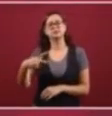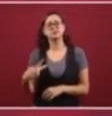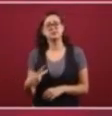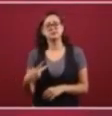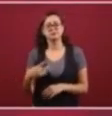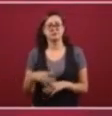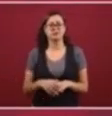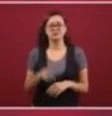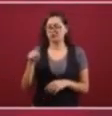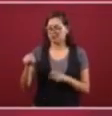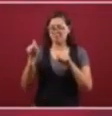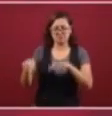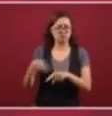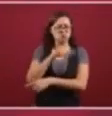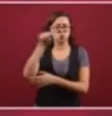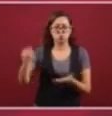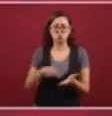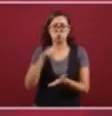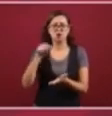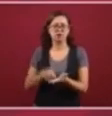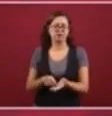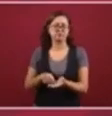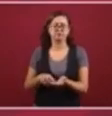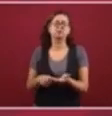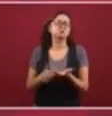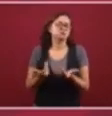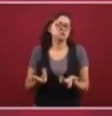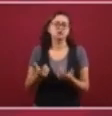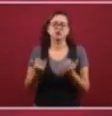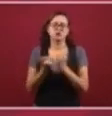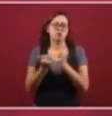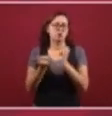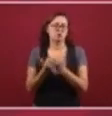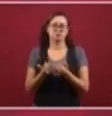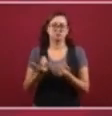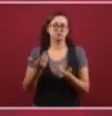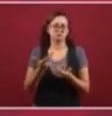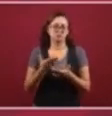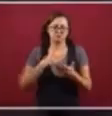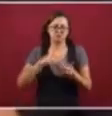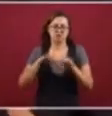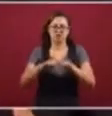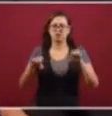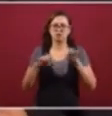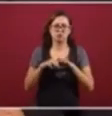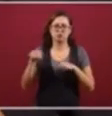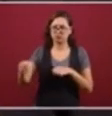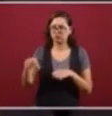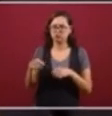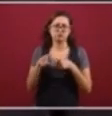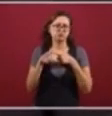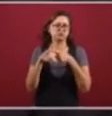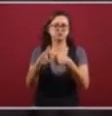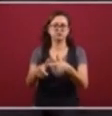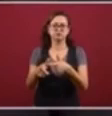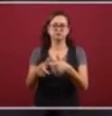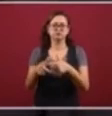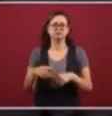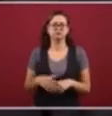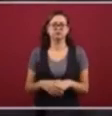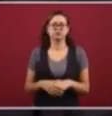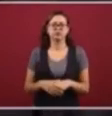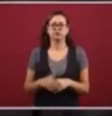Lo que ocupaba el Estado Mayor Presidencial es lo que va a utilizar presidencia, y el resto,